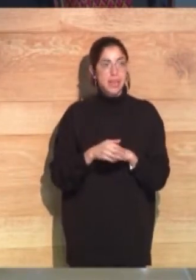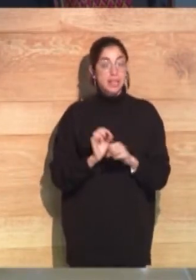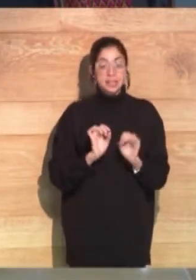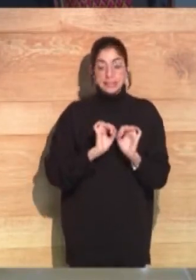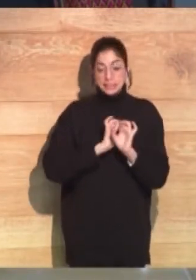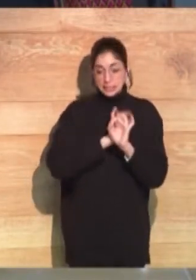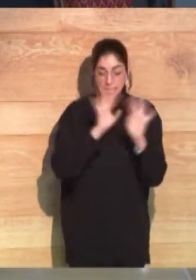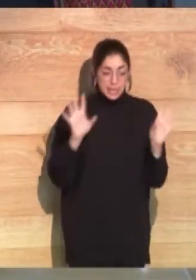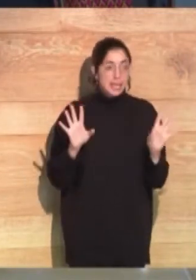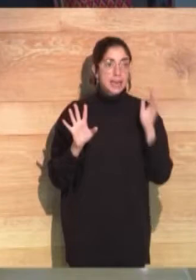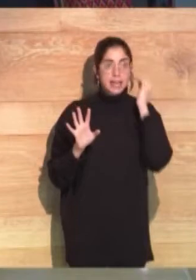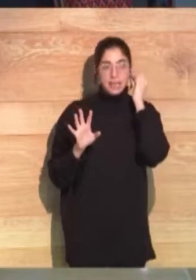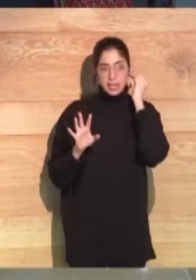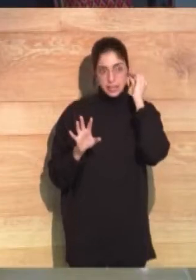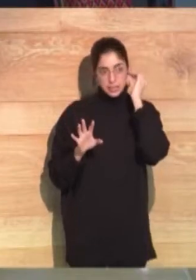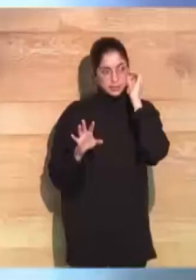Claramente